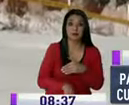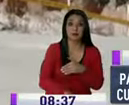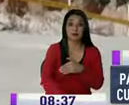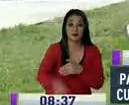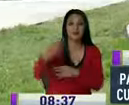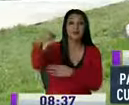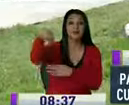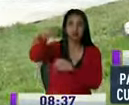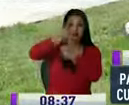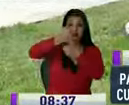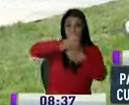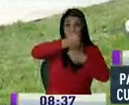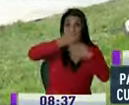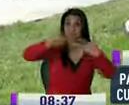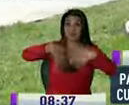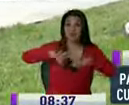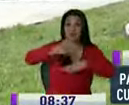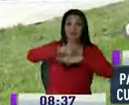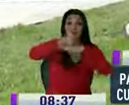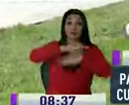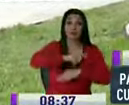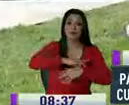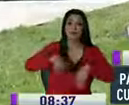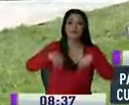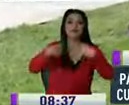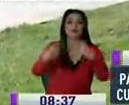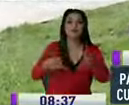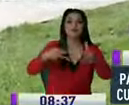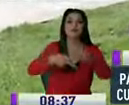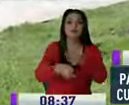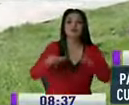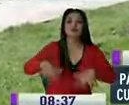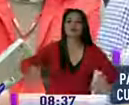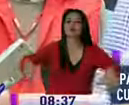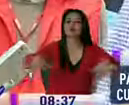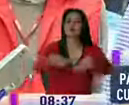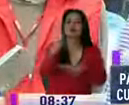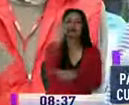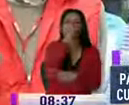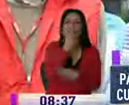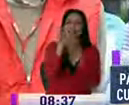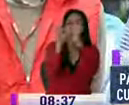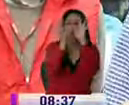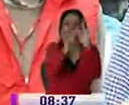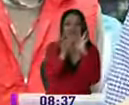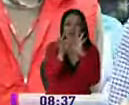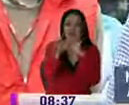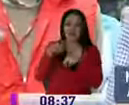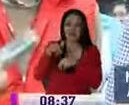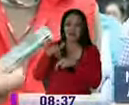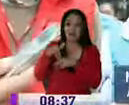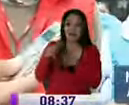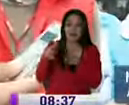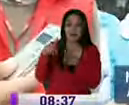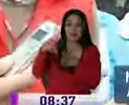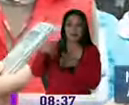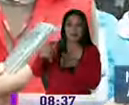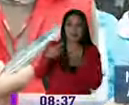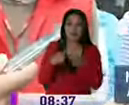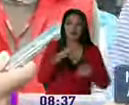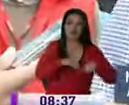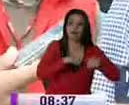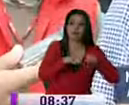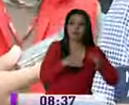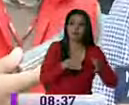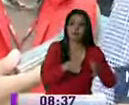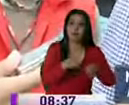miércoles, las autoridades municipales entregaron espacios verdes renovados. Aquí se han construido camineras, ciclovías, se ha repuesto la